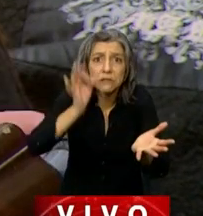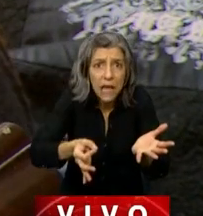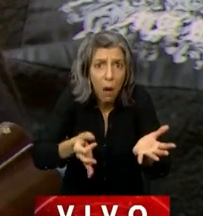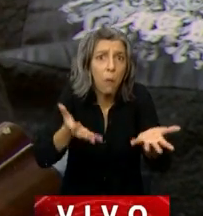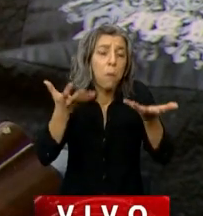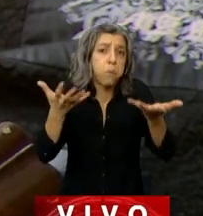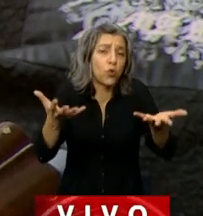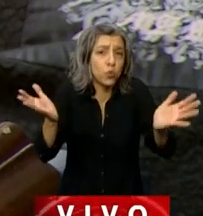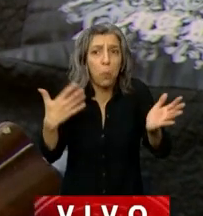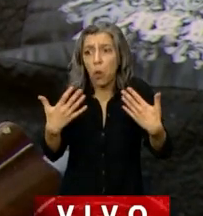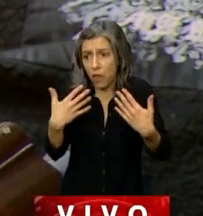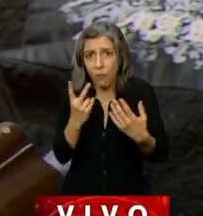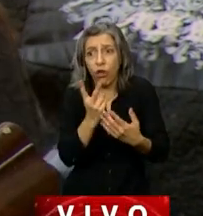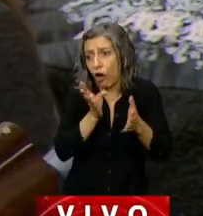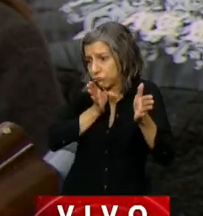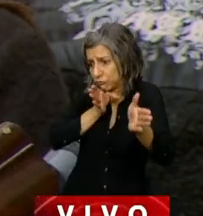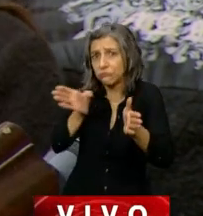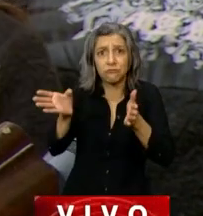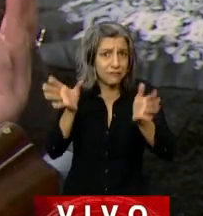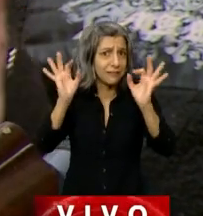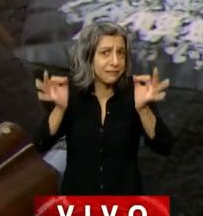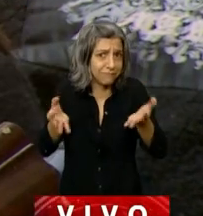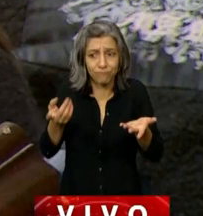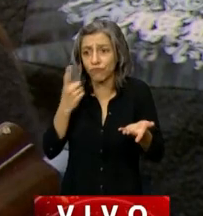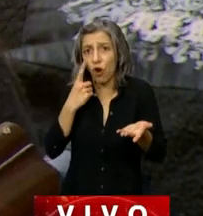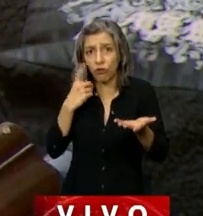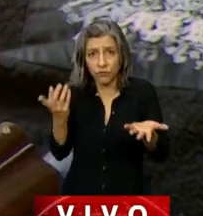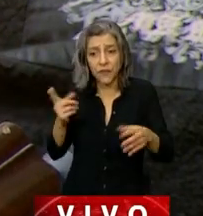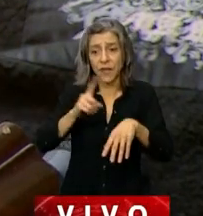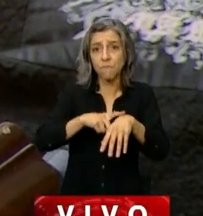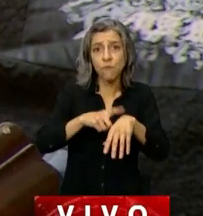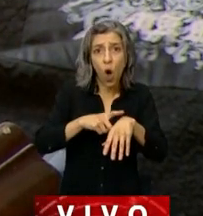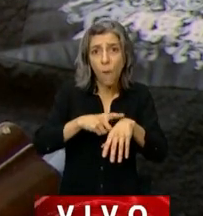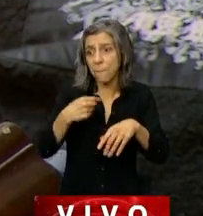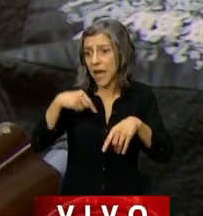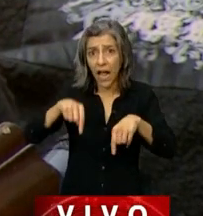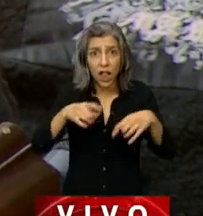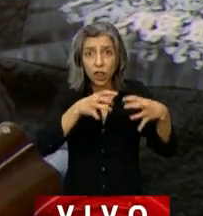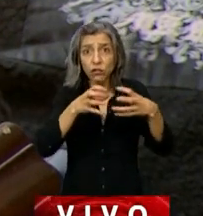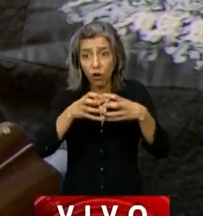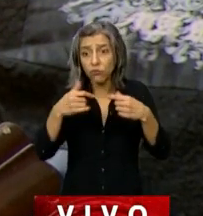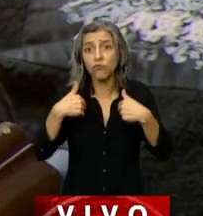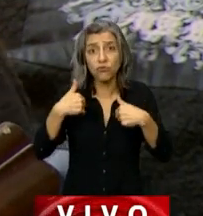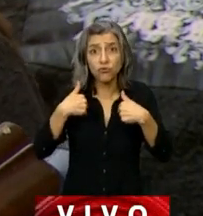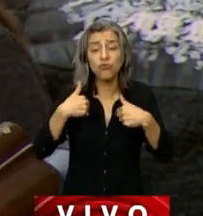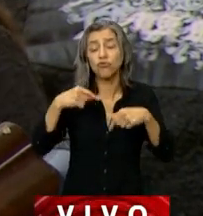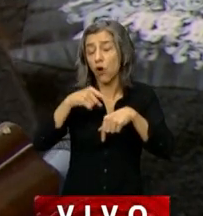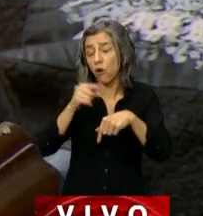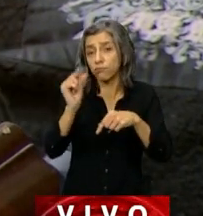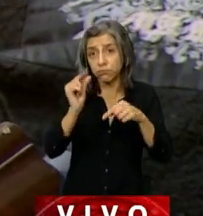entre una intervención mía y otra intervención mía, tuve tiempo de irme hasta el interior profundo de González Catán